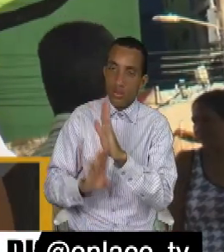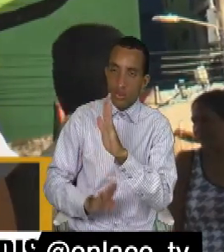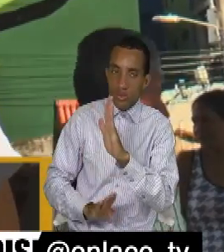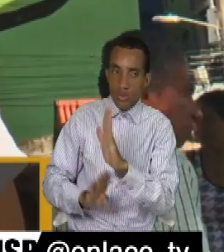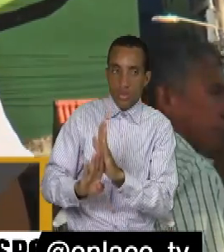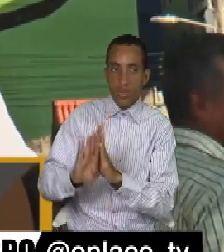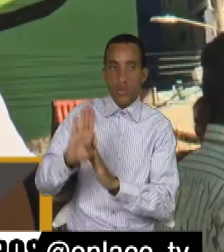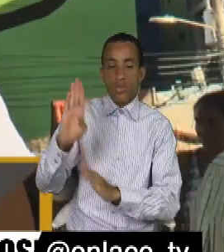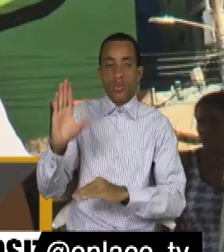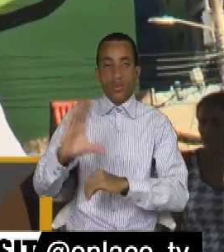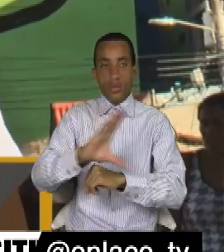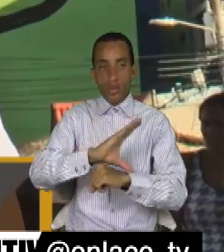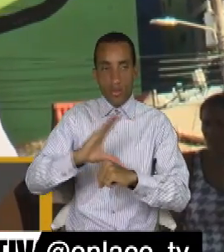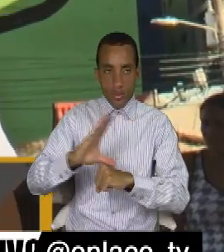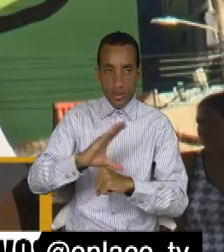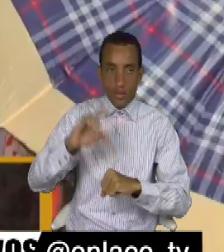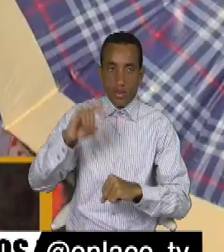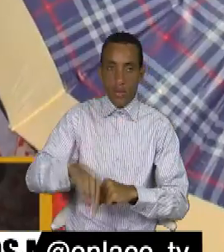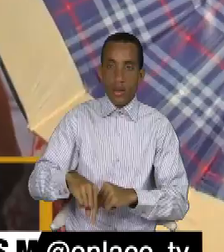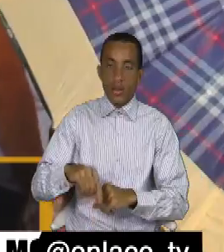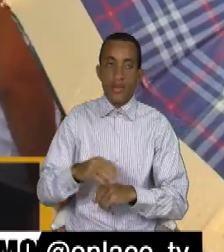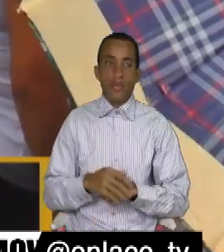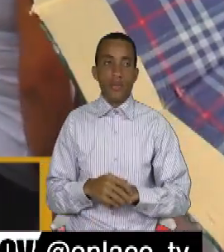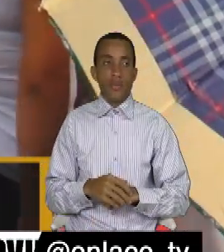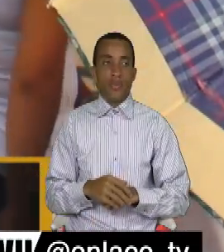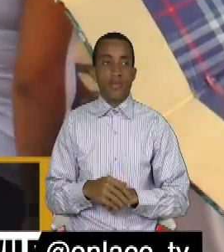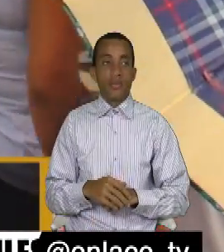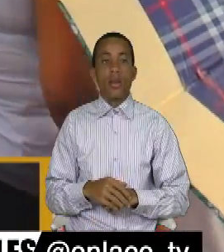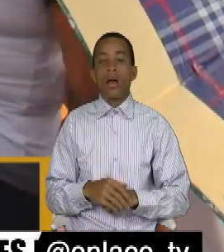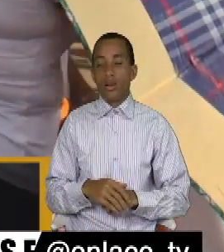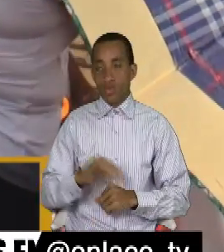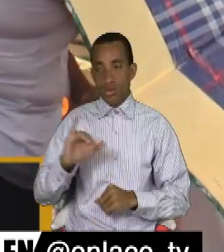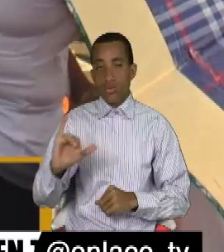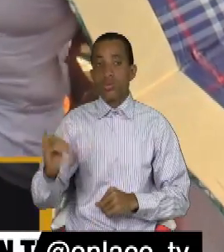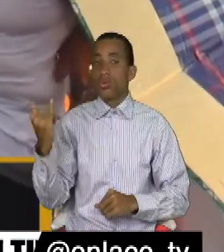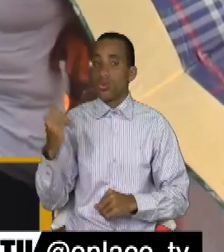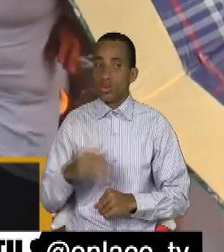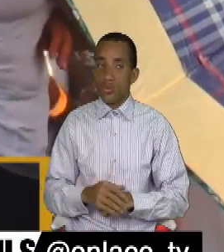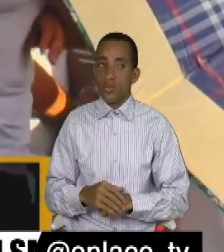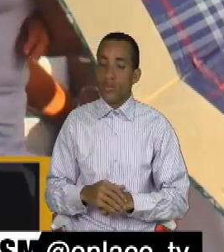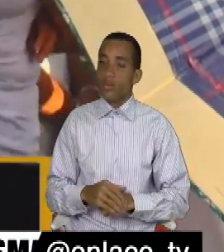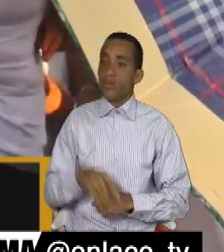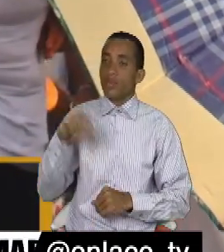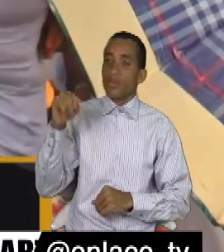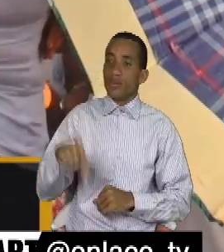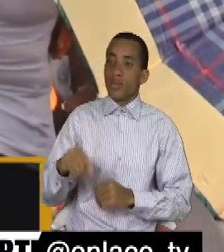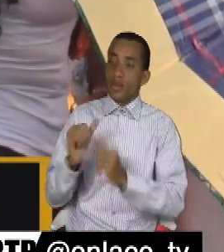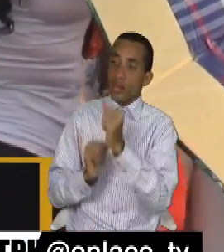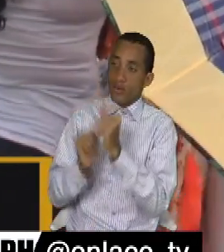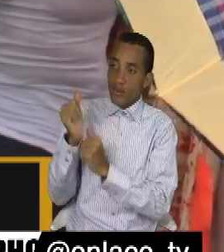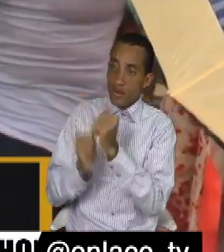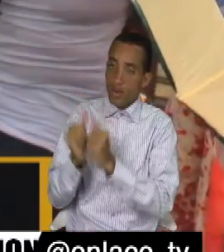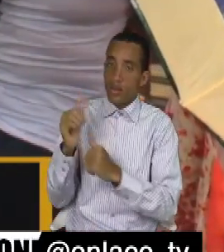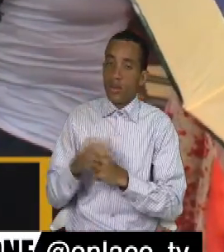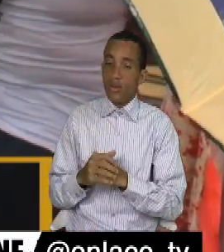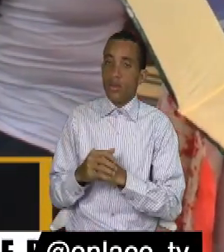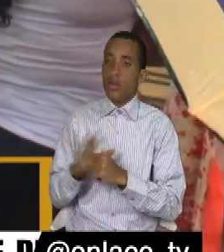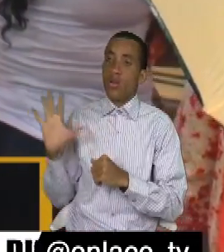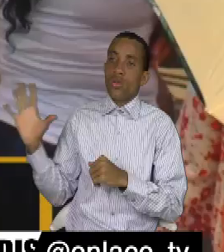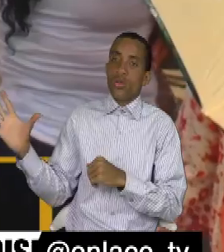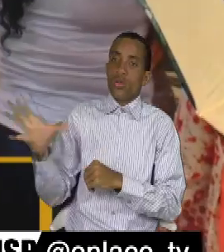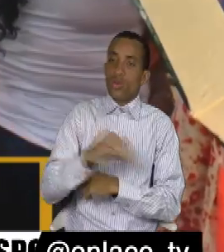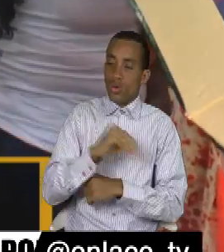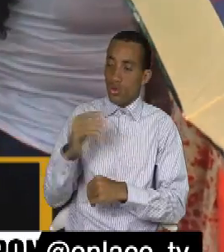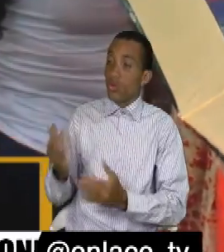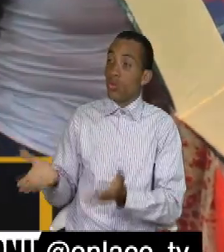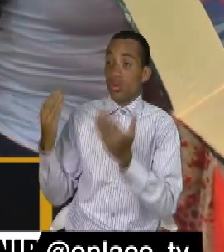nuestra ciudad de Barranca Bermeja. Claro que sí, de la refinería, de todos nos